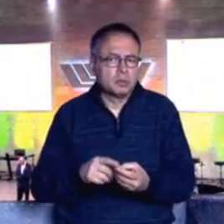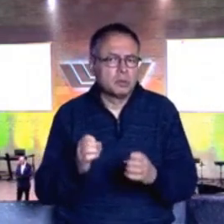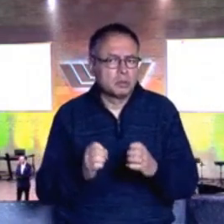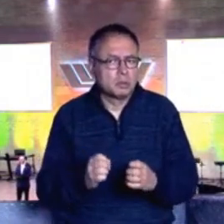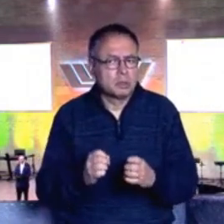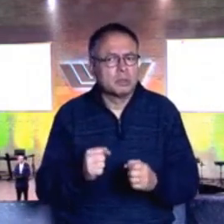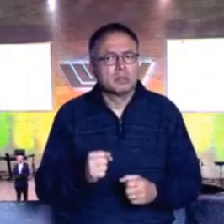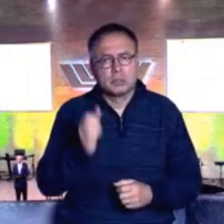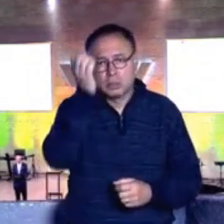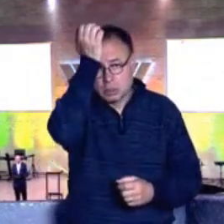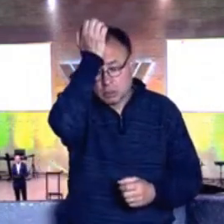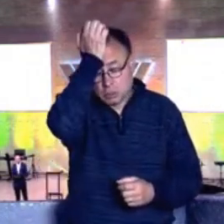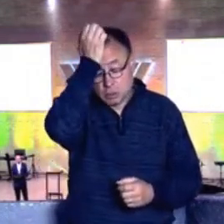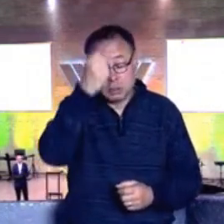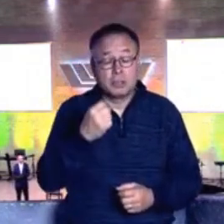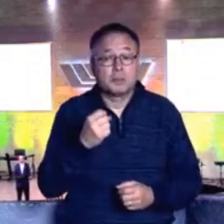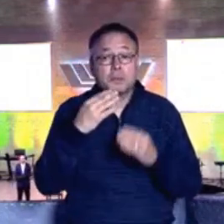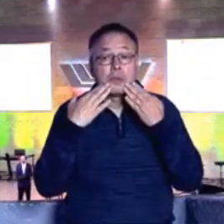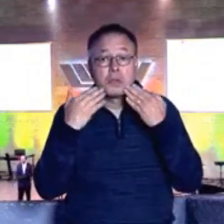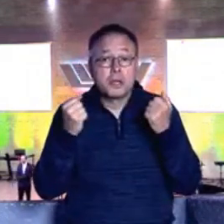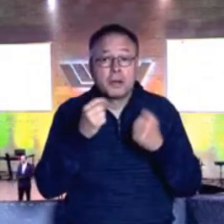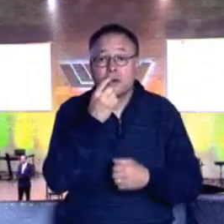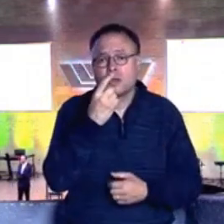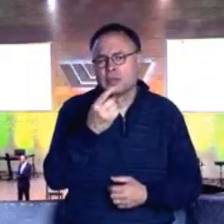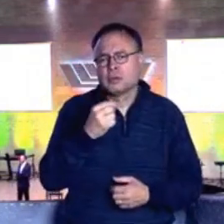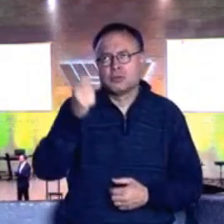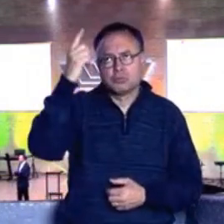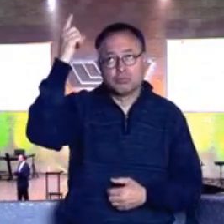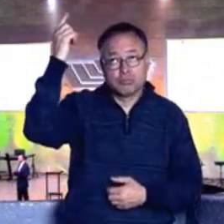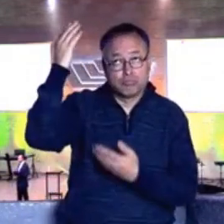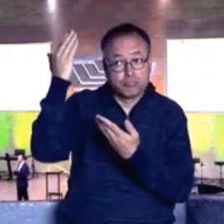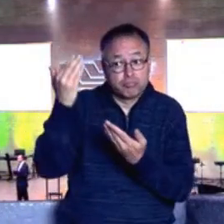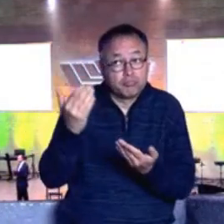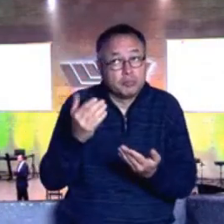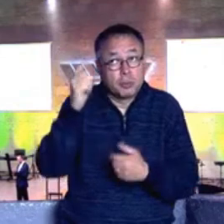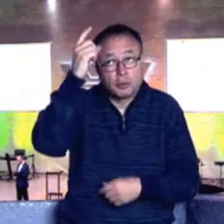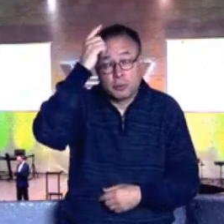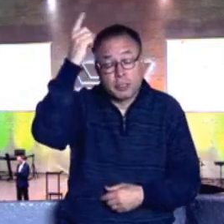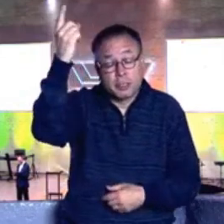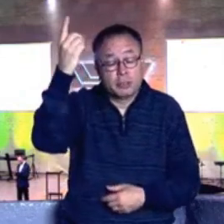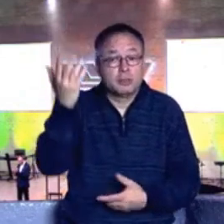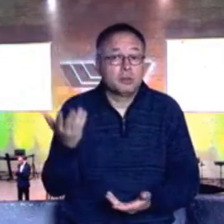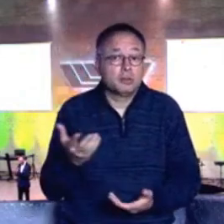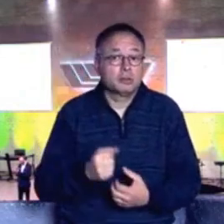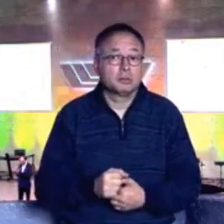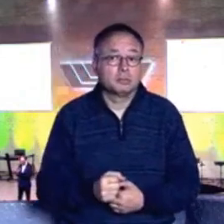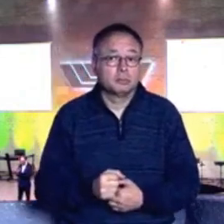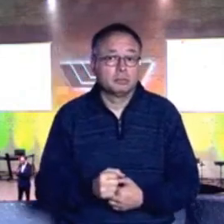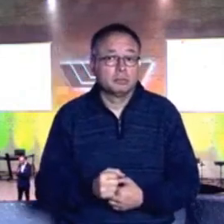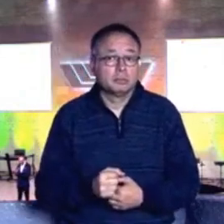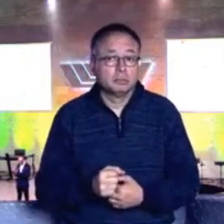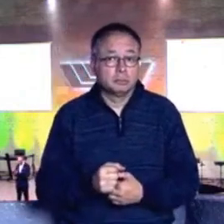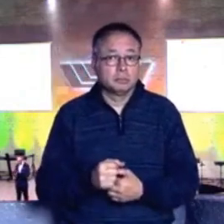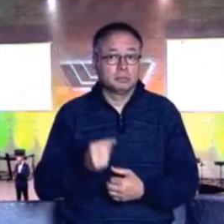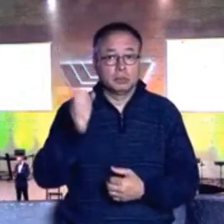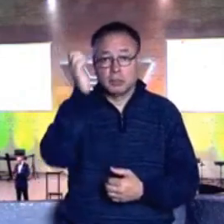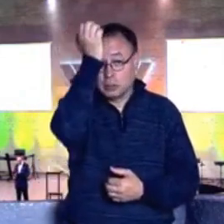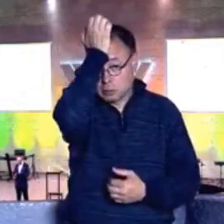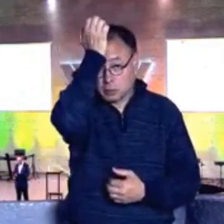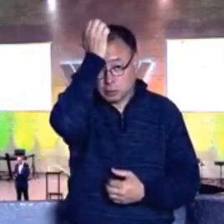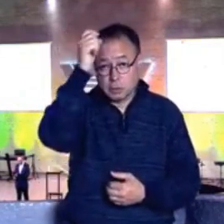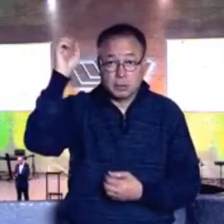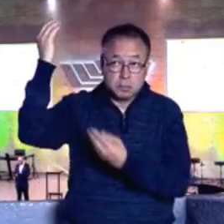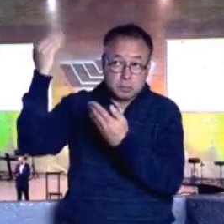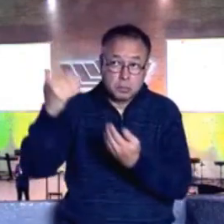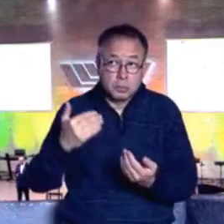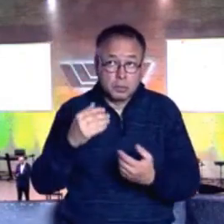Dios proveerá y este Dios proveerá es el Jehová jire Dios proveerá el cordero para el holocausto